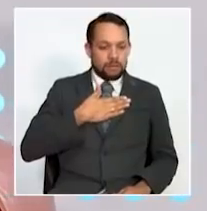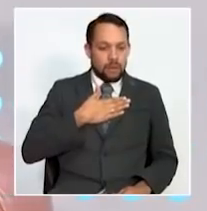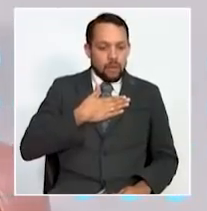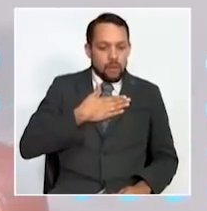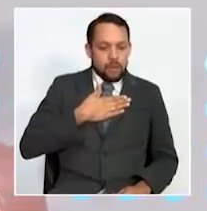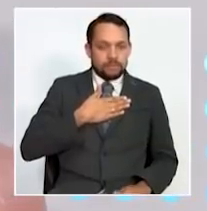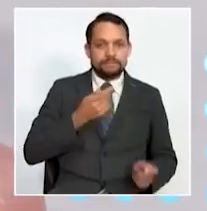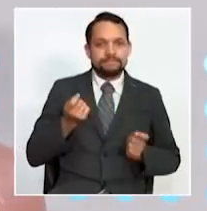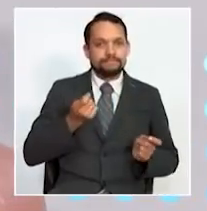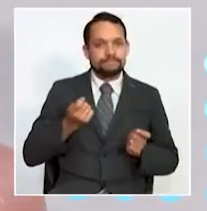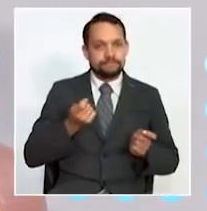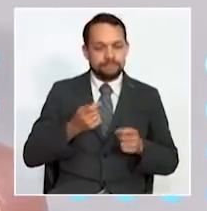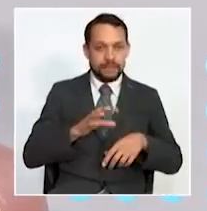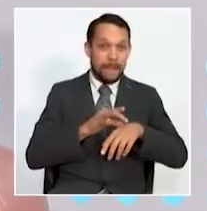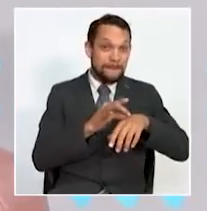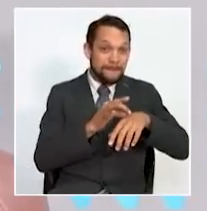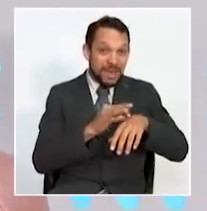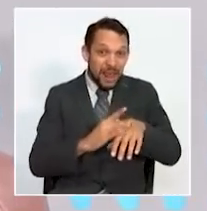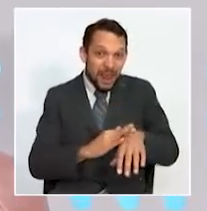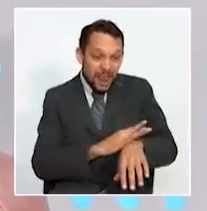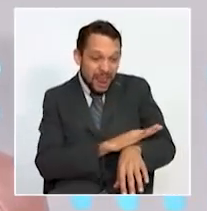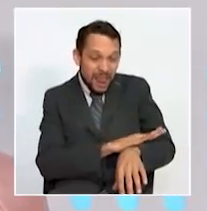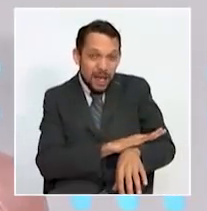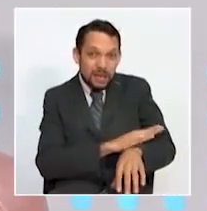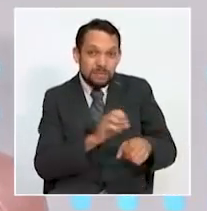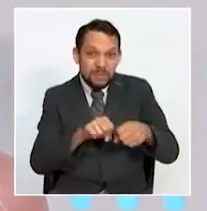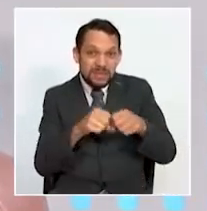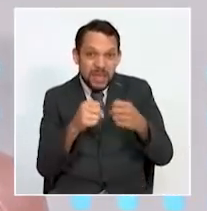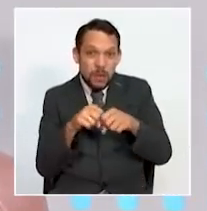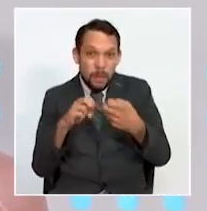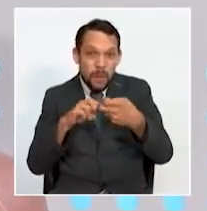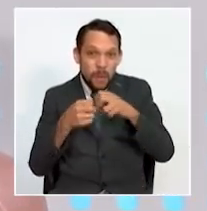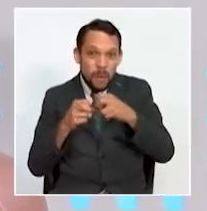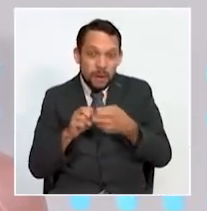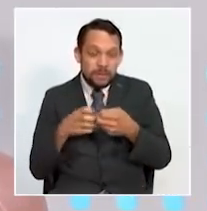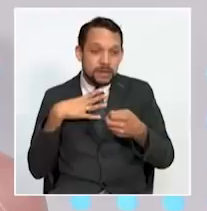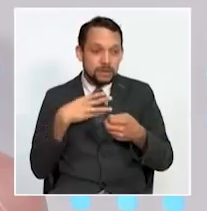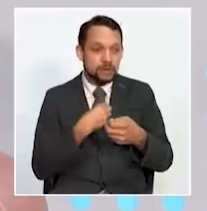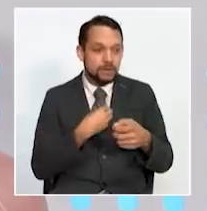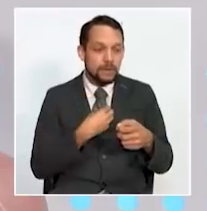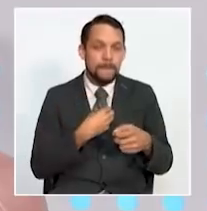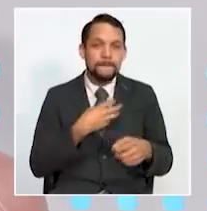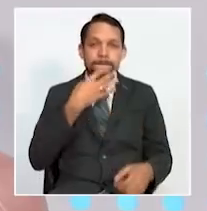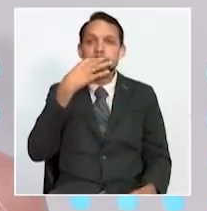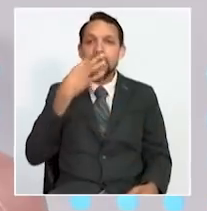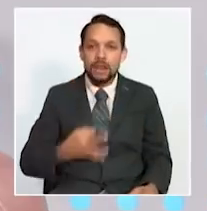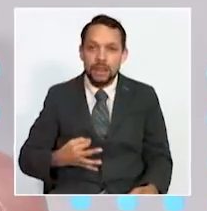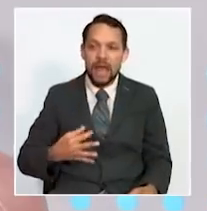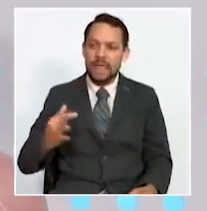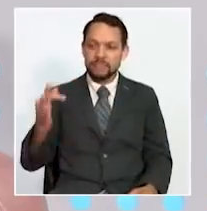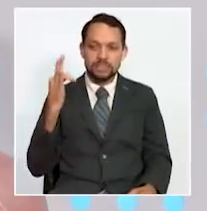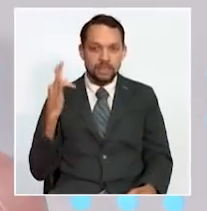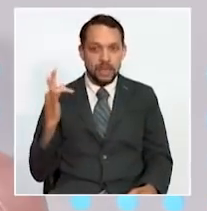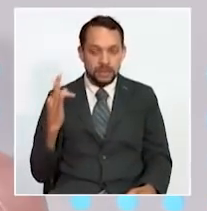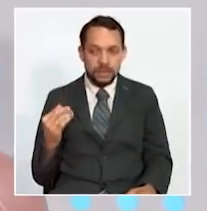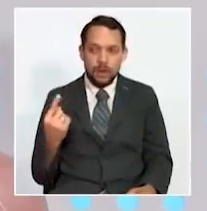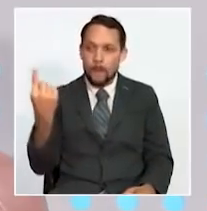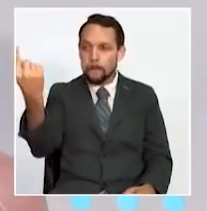Resulta que tomamos los pacientes, las historias clínicas del Parque de la Salud Dr. Rojas, de los pacientes que hemos